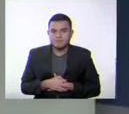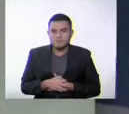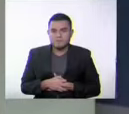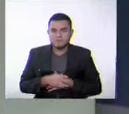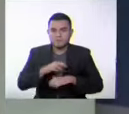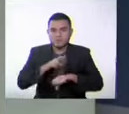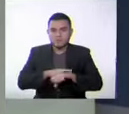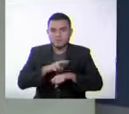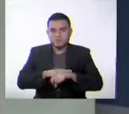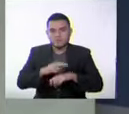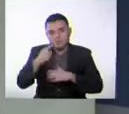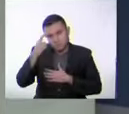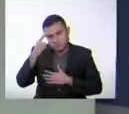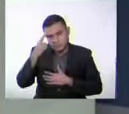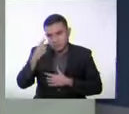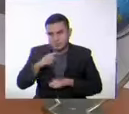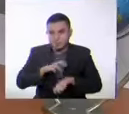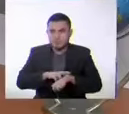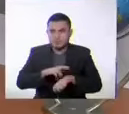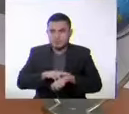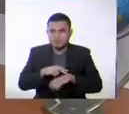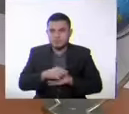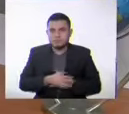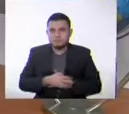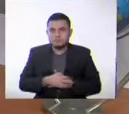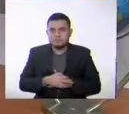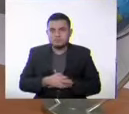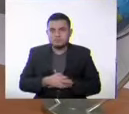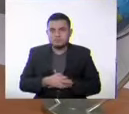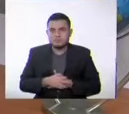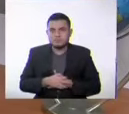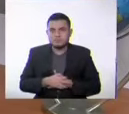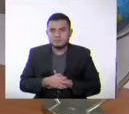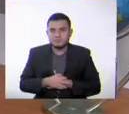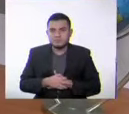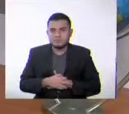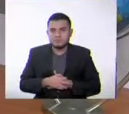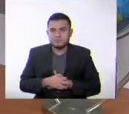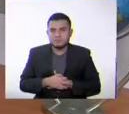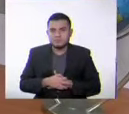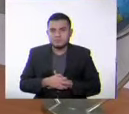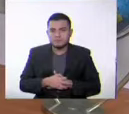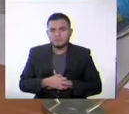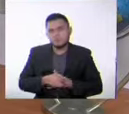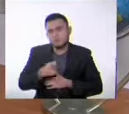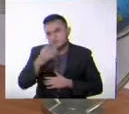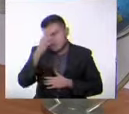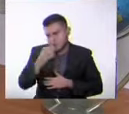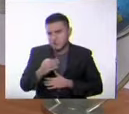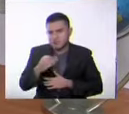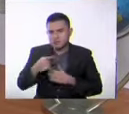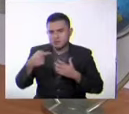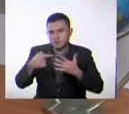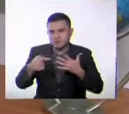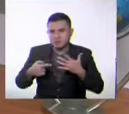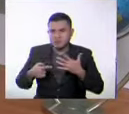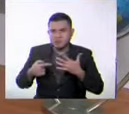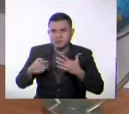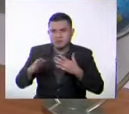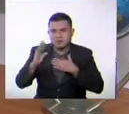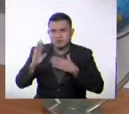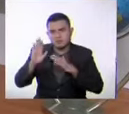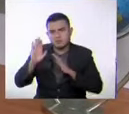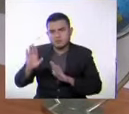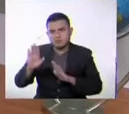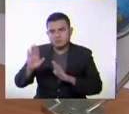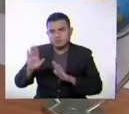programa y nos quedamos en este. Acá, yo lo sostengo. Muy bien. A ver, aquí. Yo ahí creo que es el deber de respetar